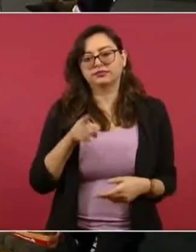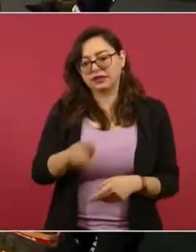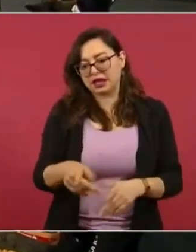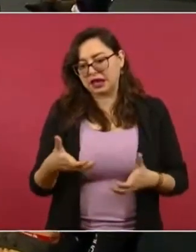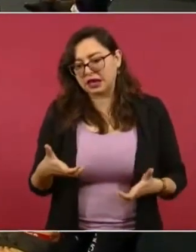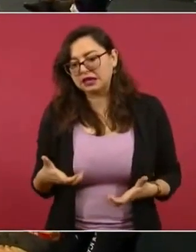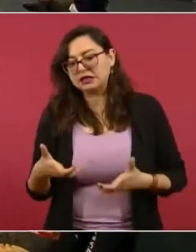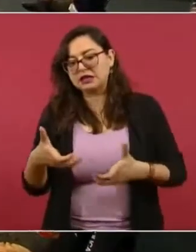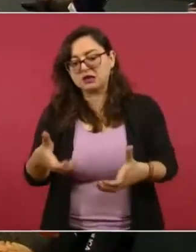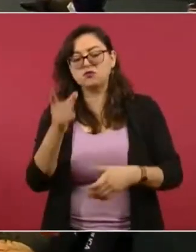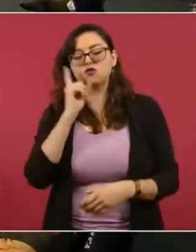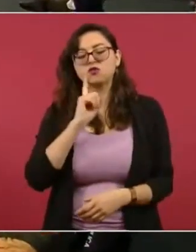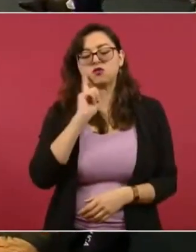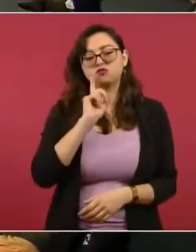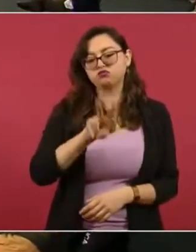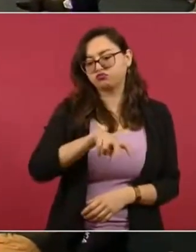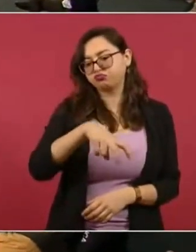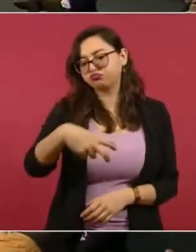calle